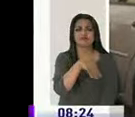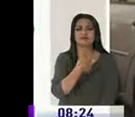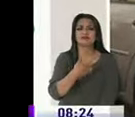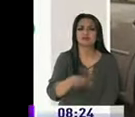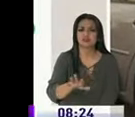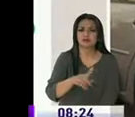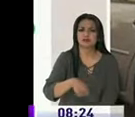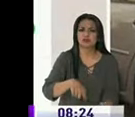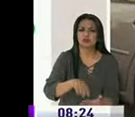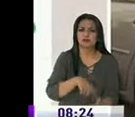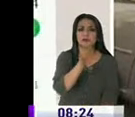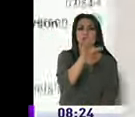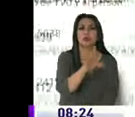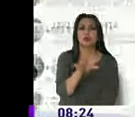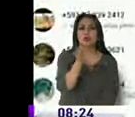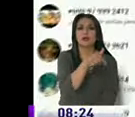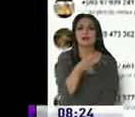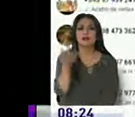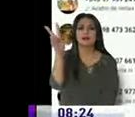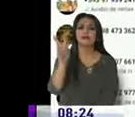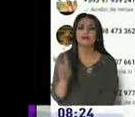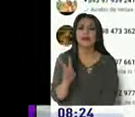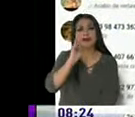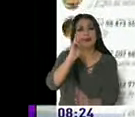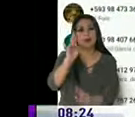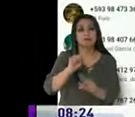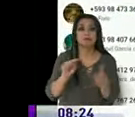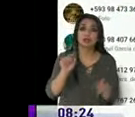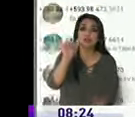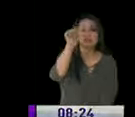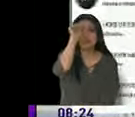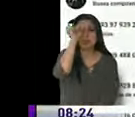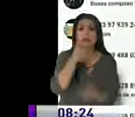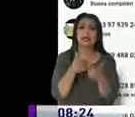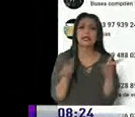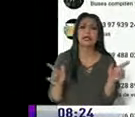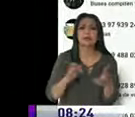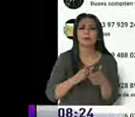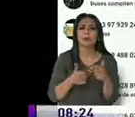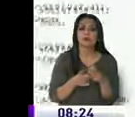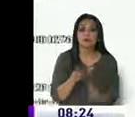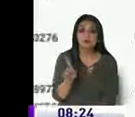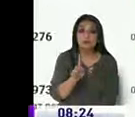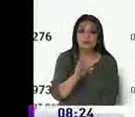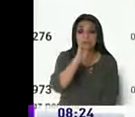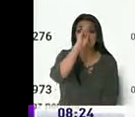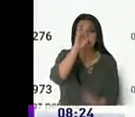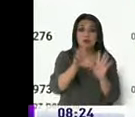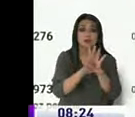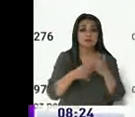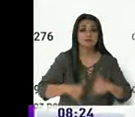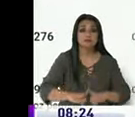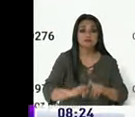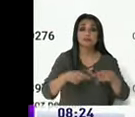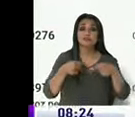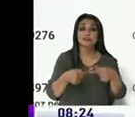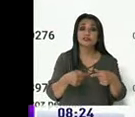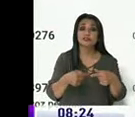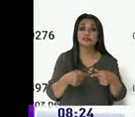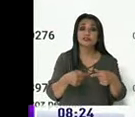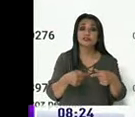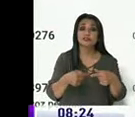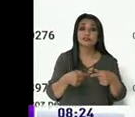Se hace una salvajada, perdón que les diga, ¿no? Lamentablemente los estudiantes han destruido y y esto es año a año se repite. Entonces están pidiendo a los